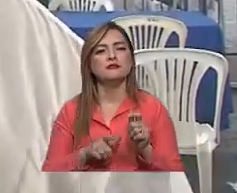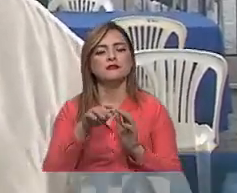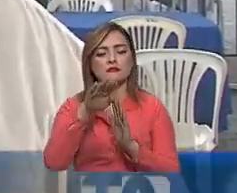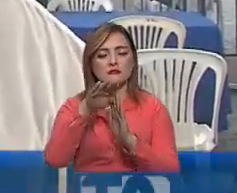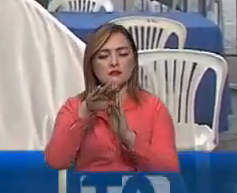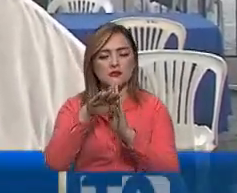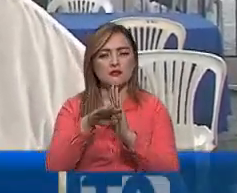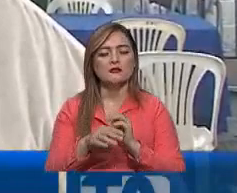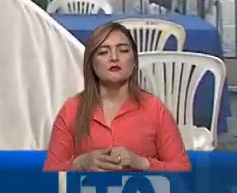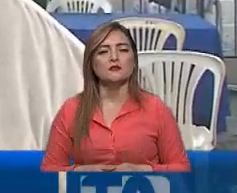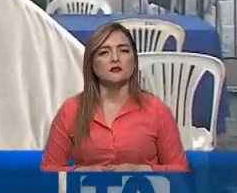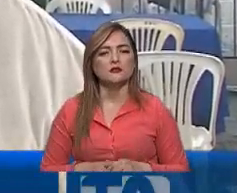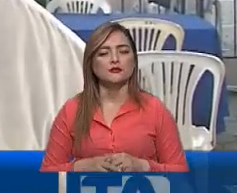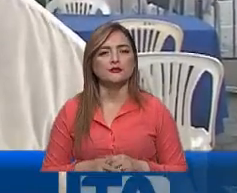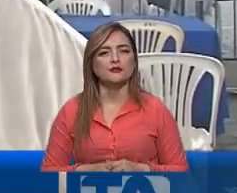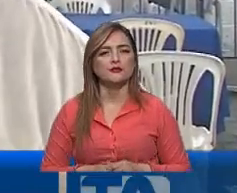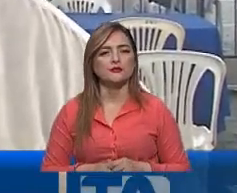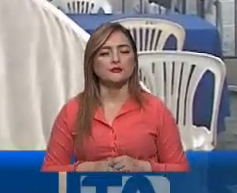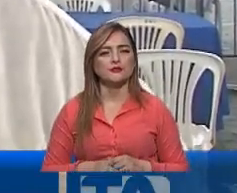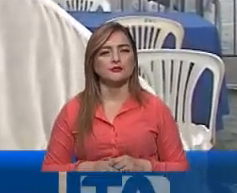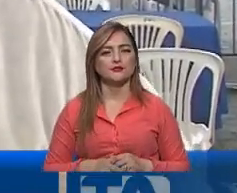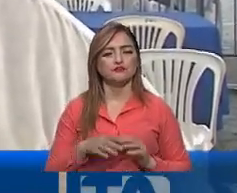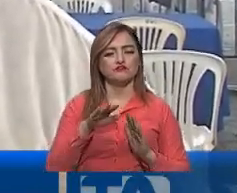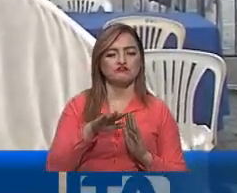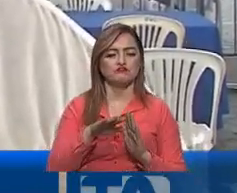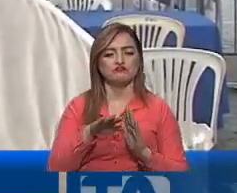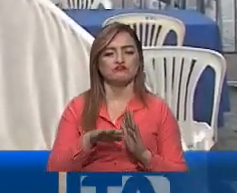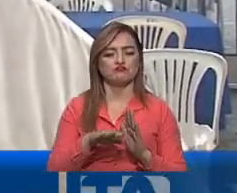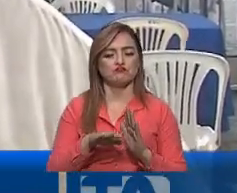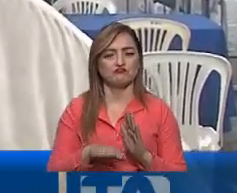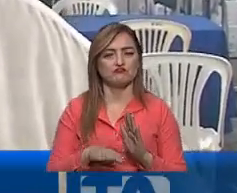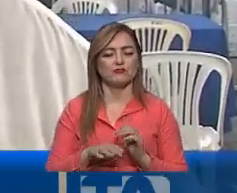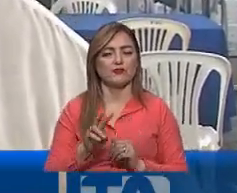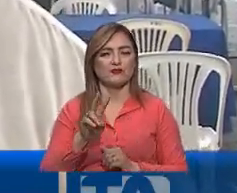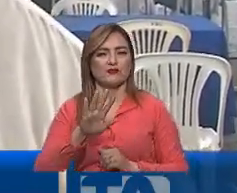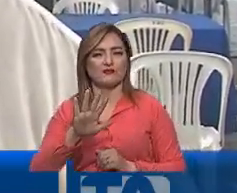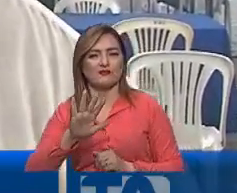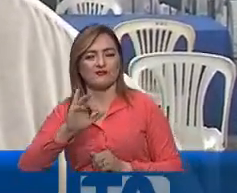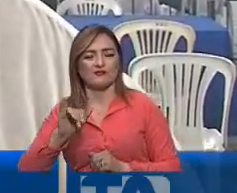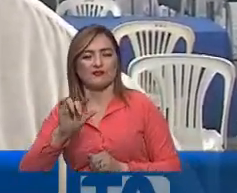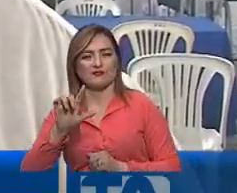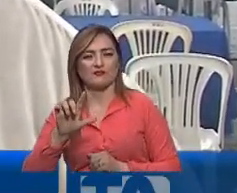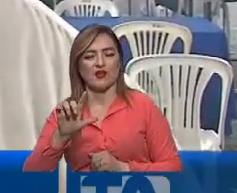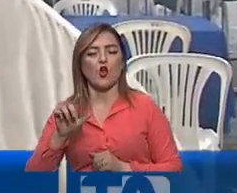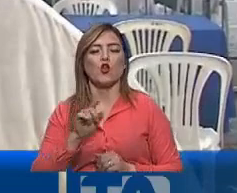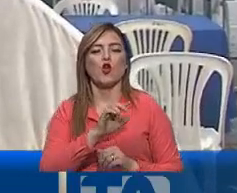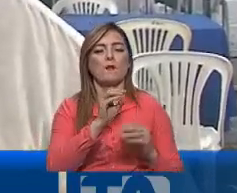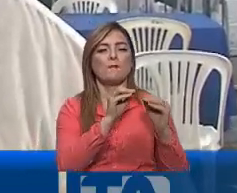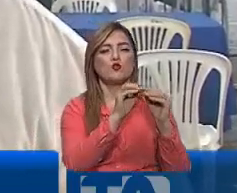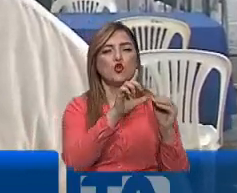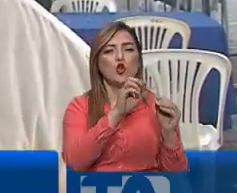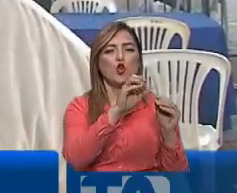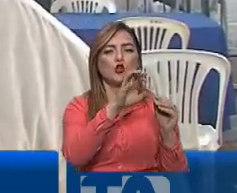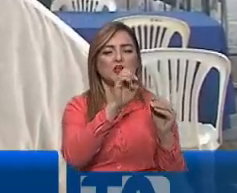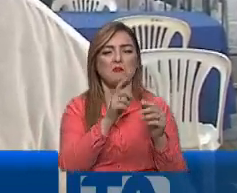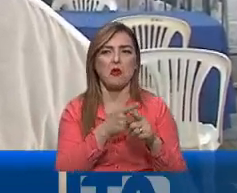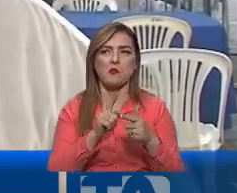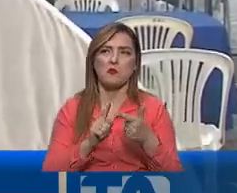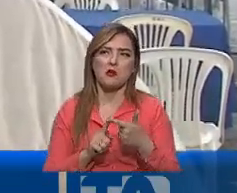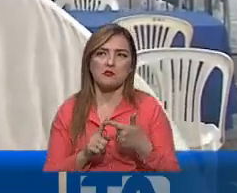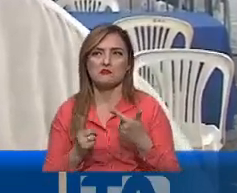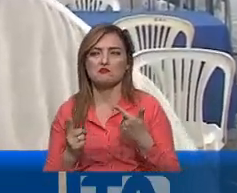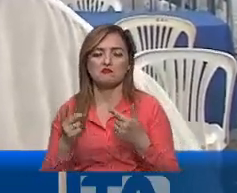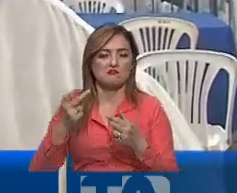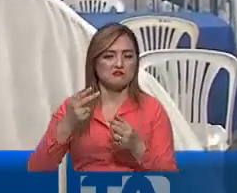ciudadanos de una forma atenuada, tanto en 25 de Julio como aquí en Mucholote, teniendo un promedio